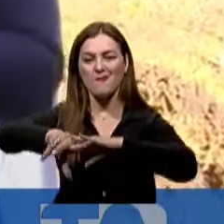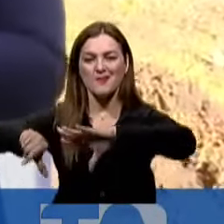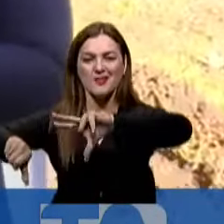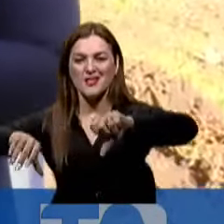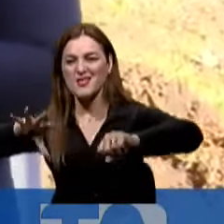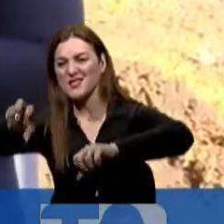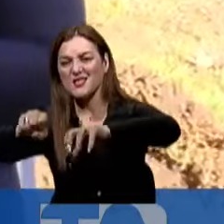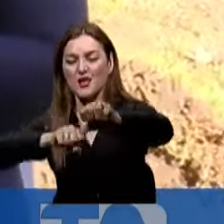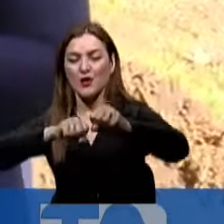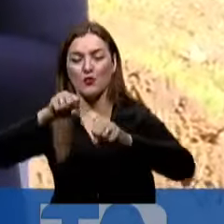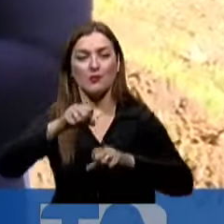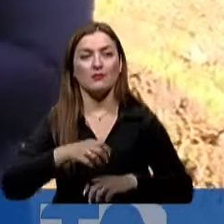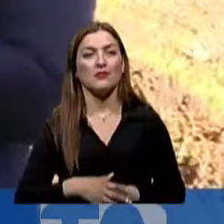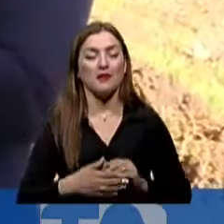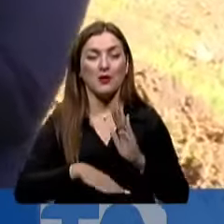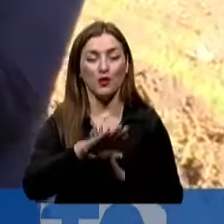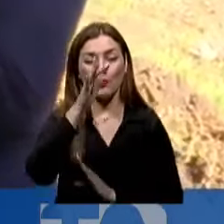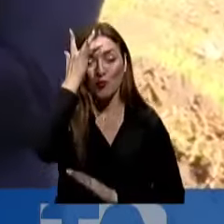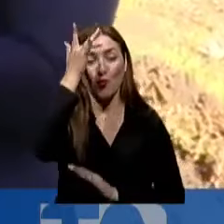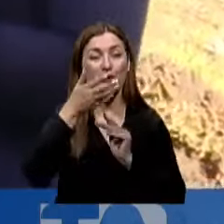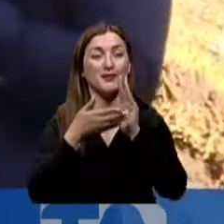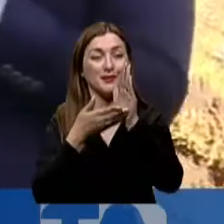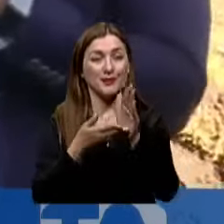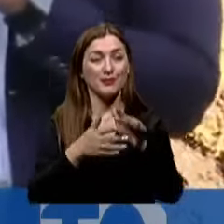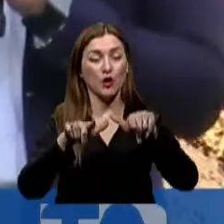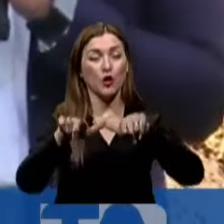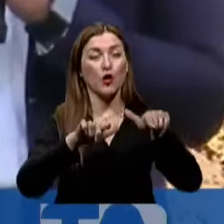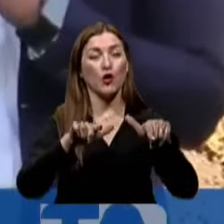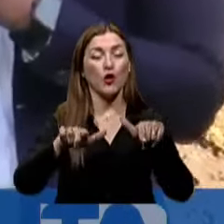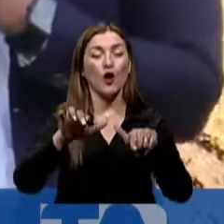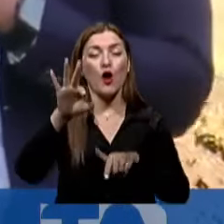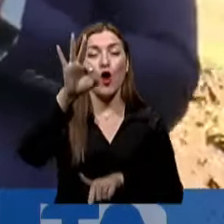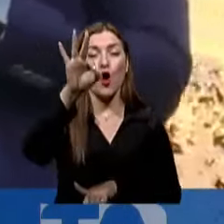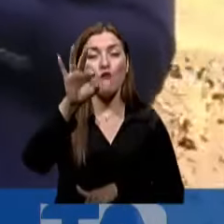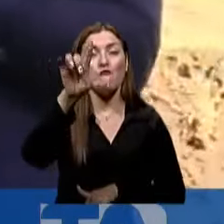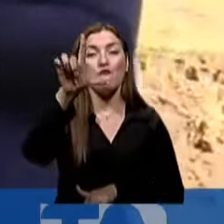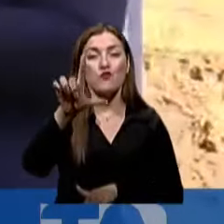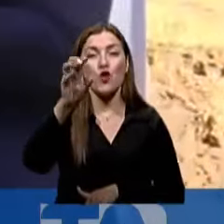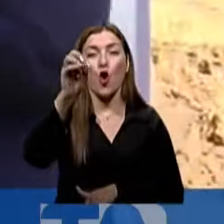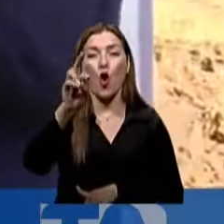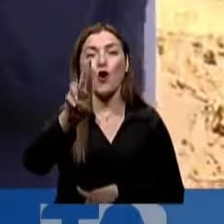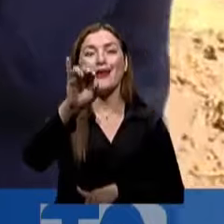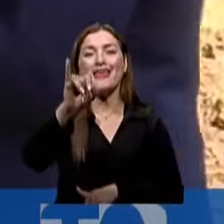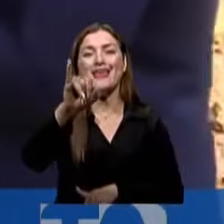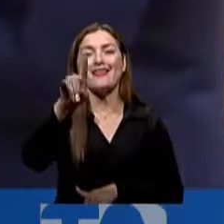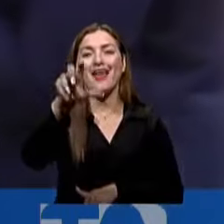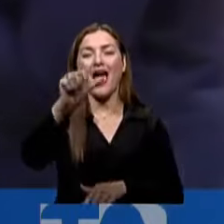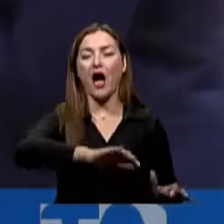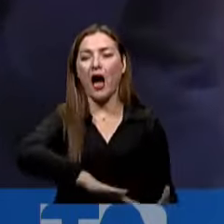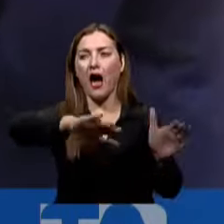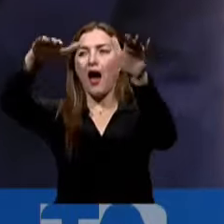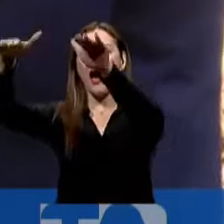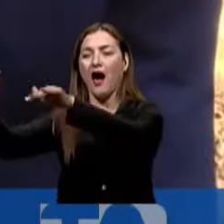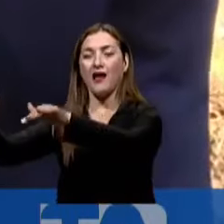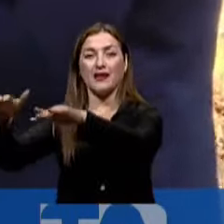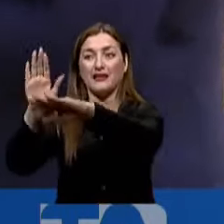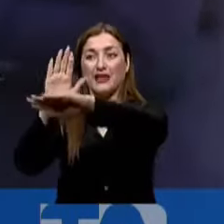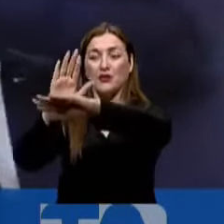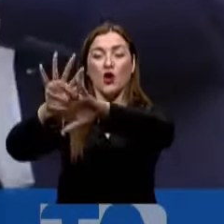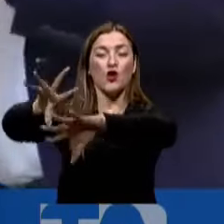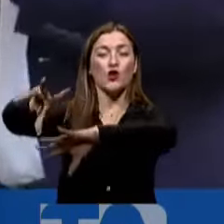todo ni digo de la mayoría porque por ejemplo estamos acá en el sector de la Florida alta y vemos que acá se han robado la televisión